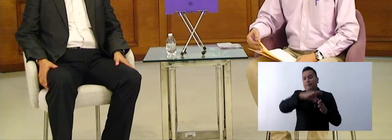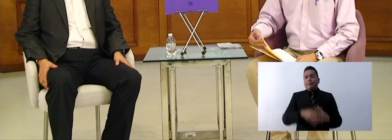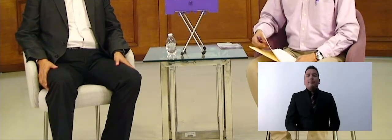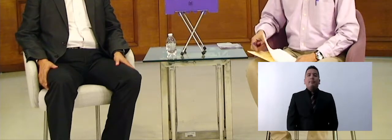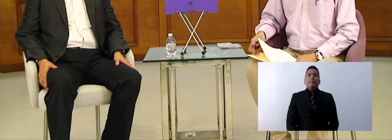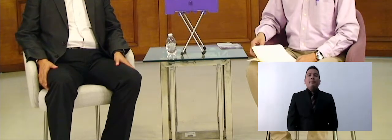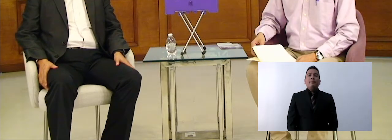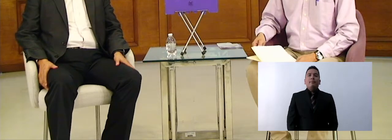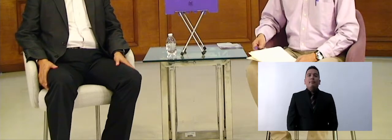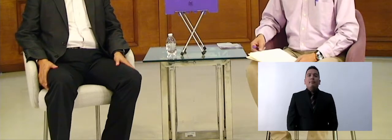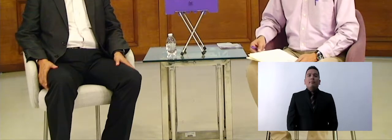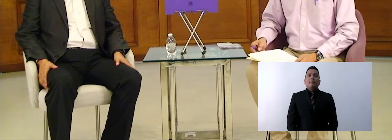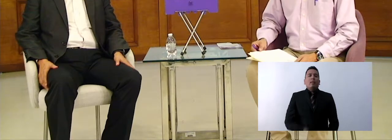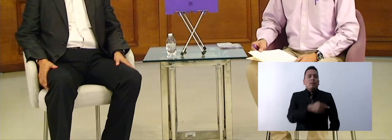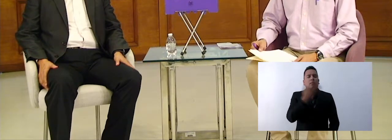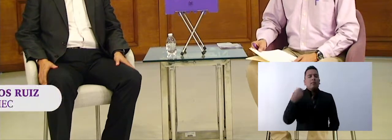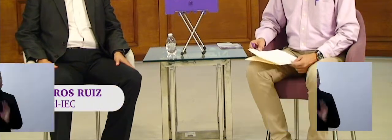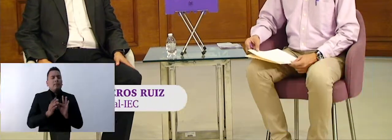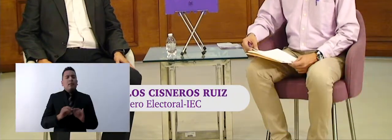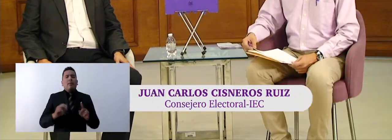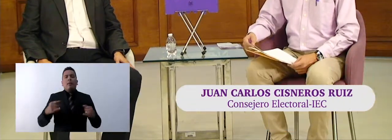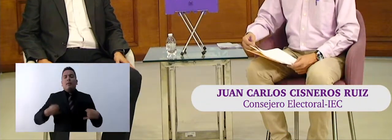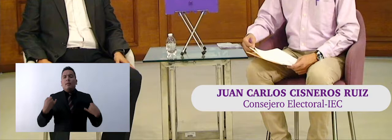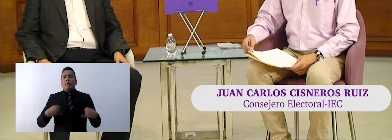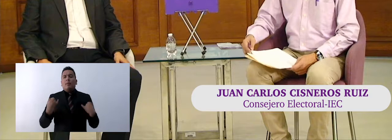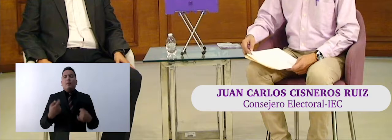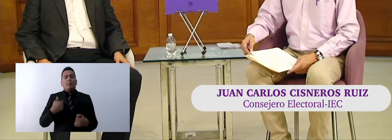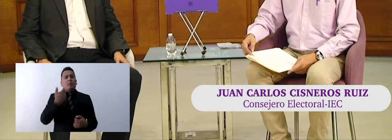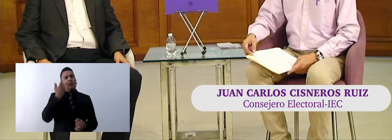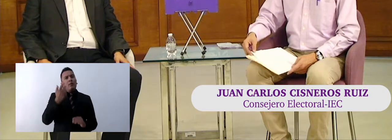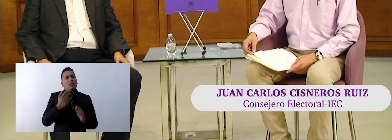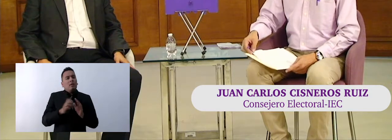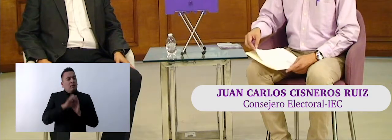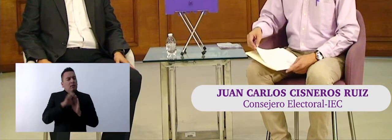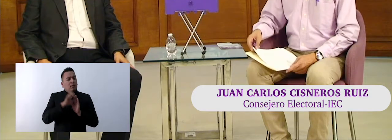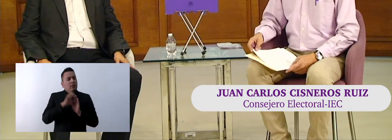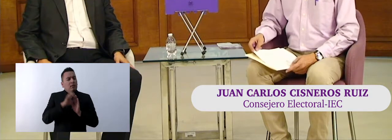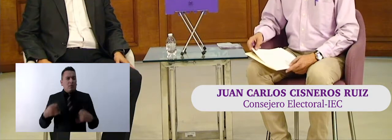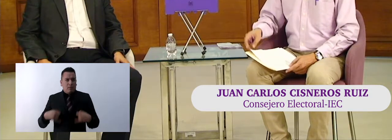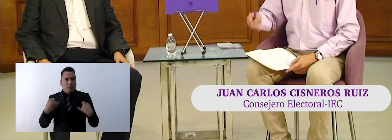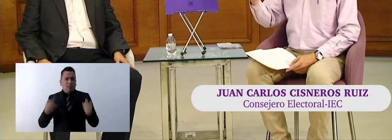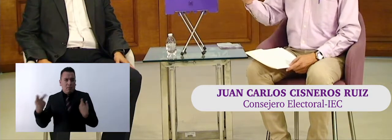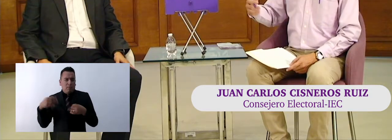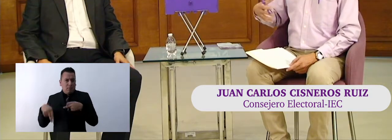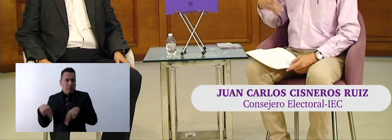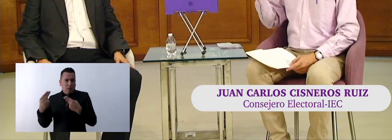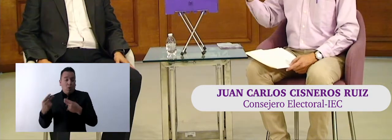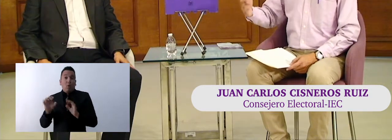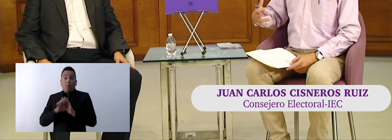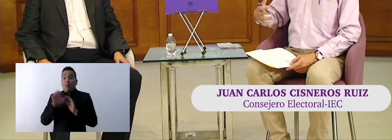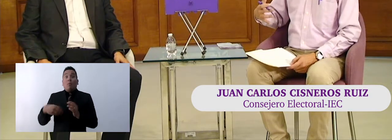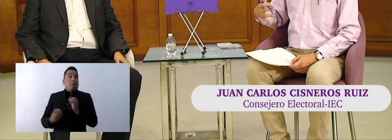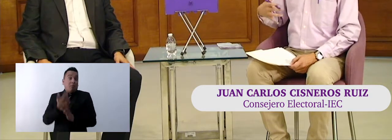con participación ciudadana. Y ahorita él hablaba de jóvenes, y yo quisiera pensar, un joven empresario, un